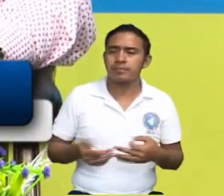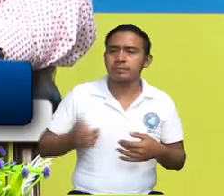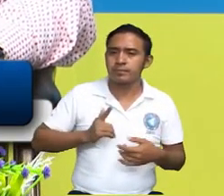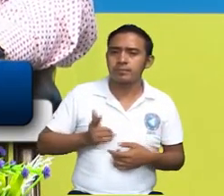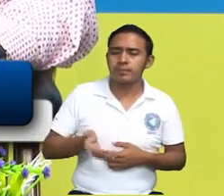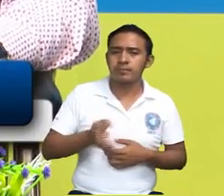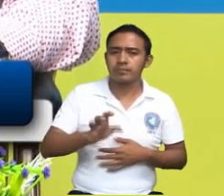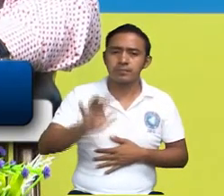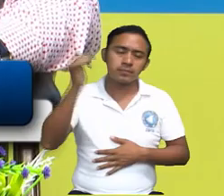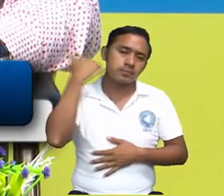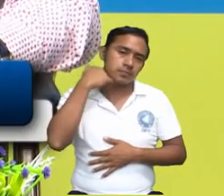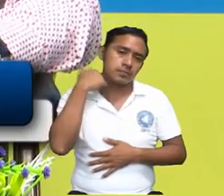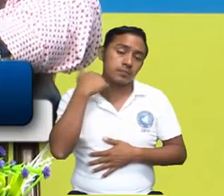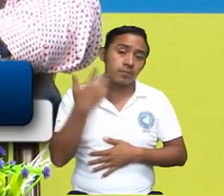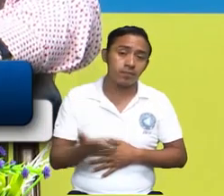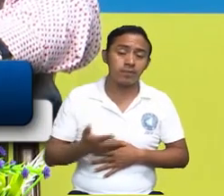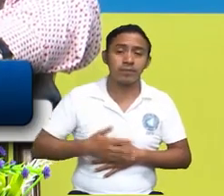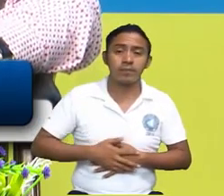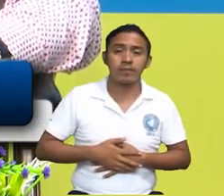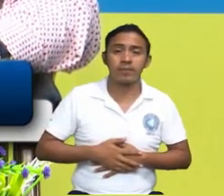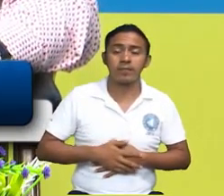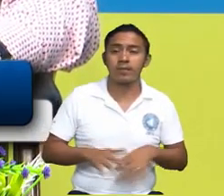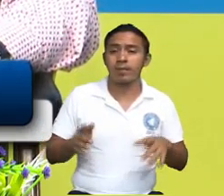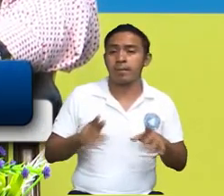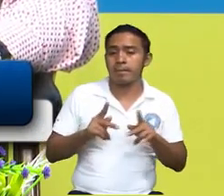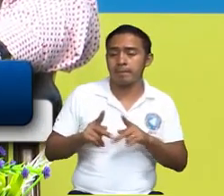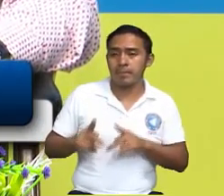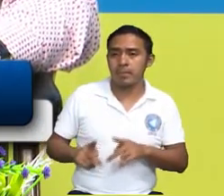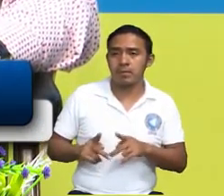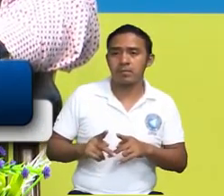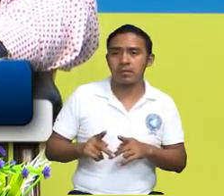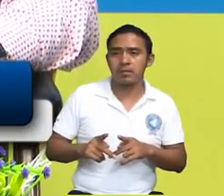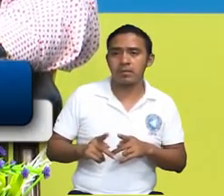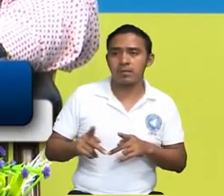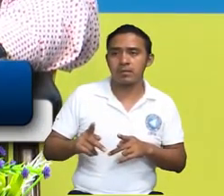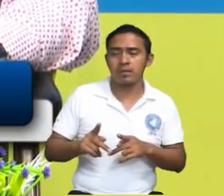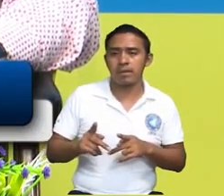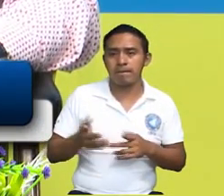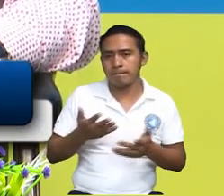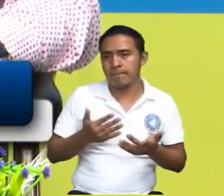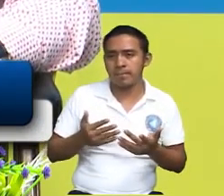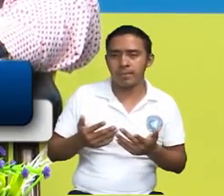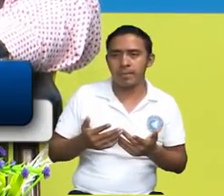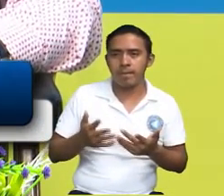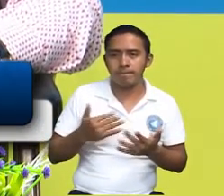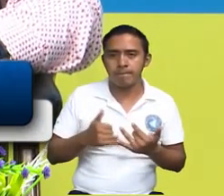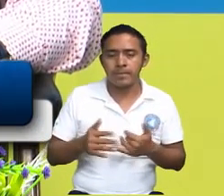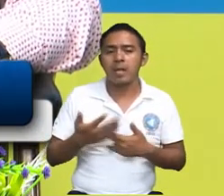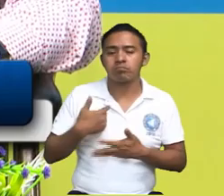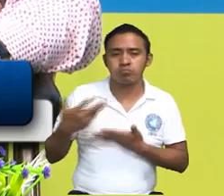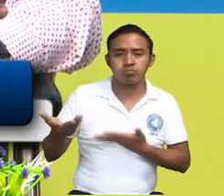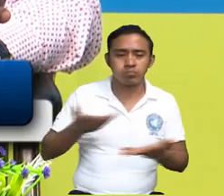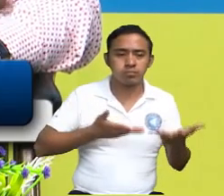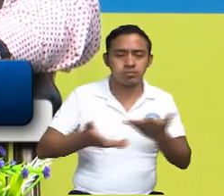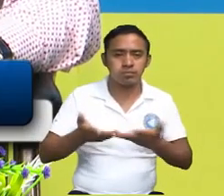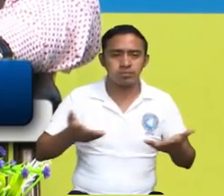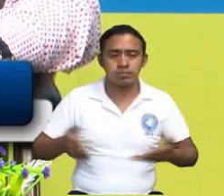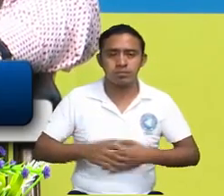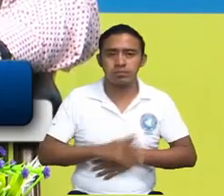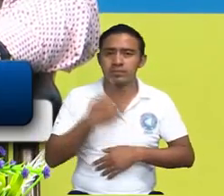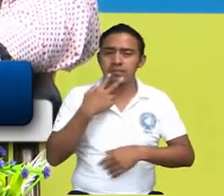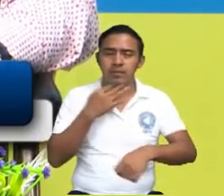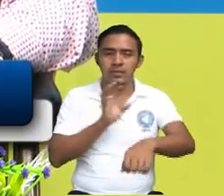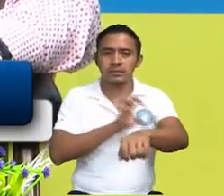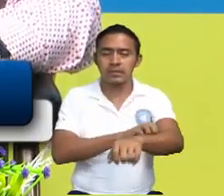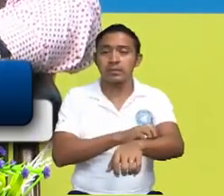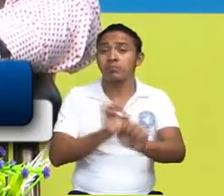perro y siempre hay alguien de la familia que sobresale porque el perro le tiene como más confianza. No lo muerde, porque